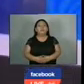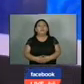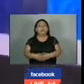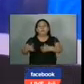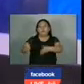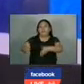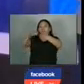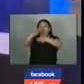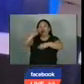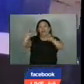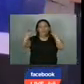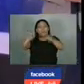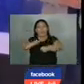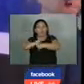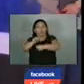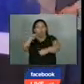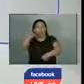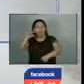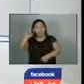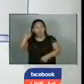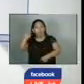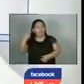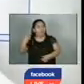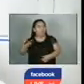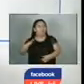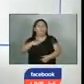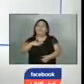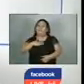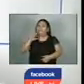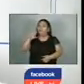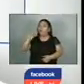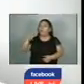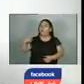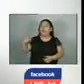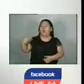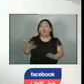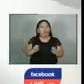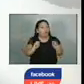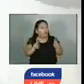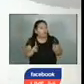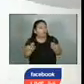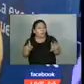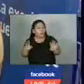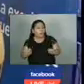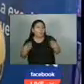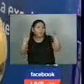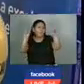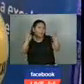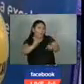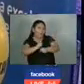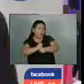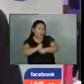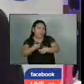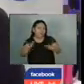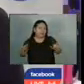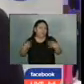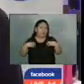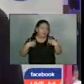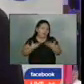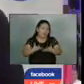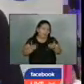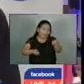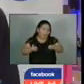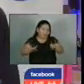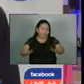La aseguradora AXA cumplió medio siglo de ofrecer diferentes alternativas de protección a los salvadoreños en el rubro de los seguros.